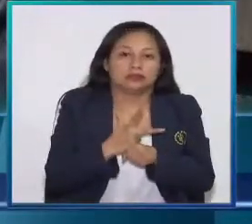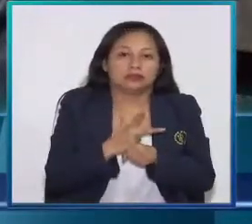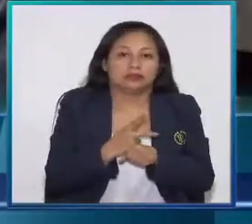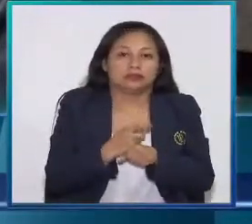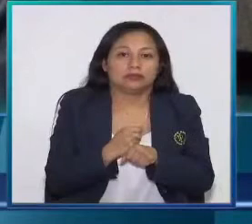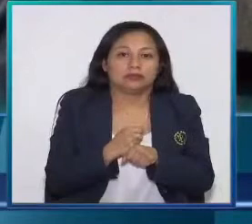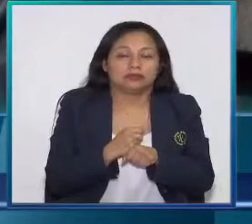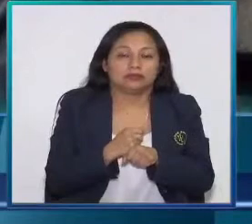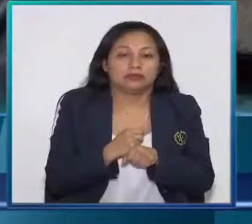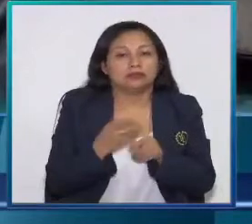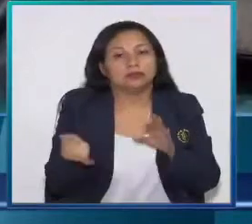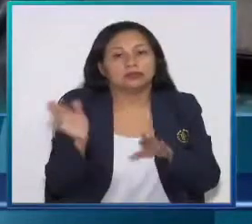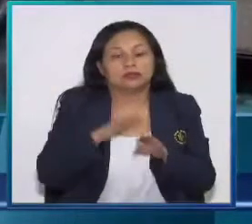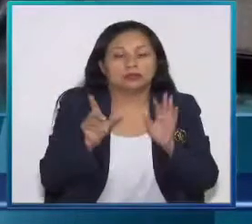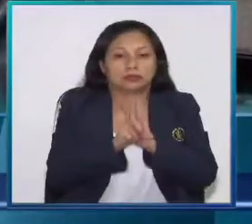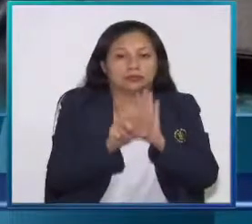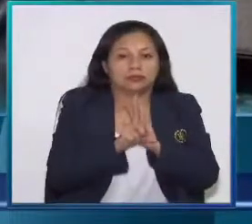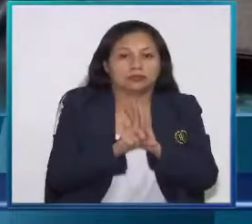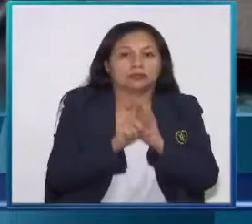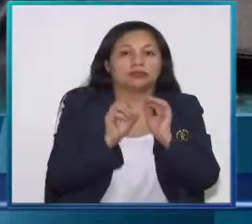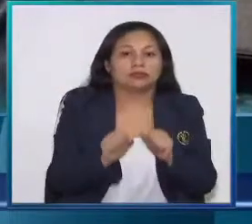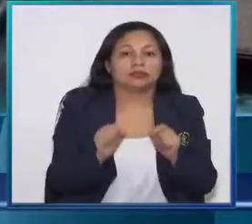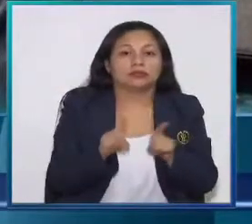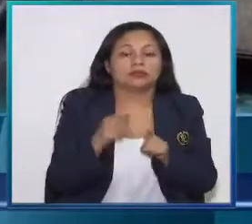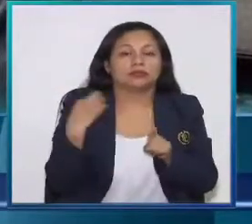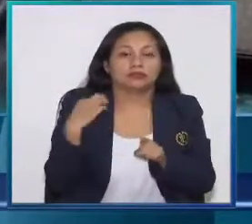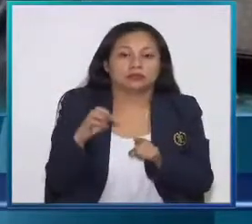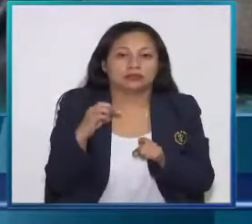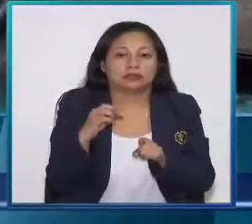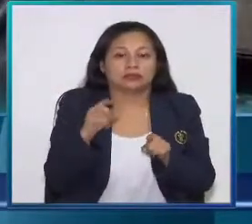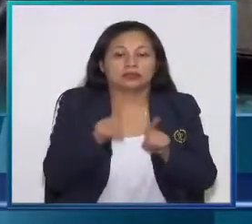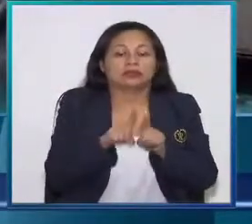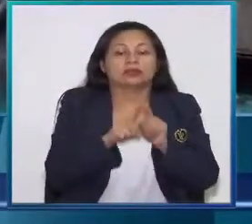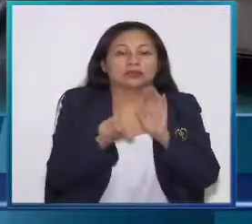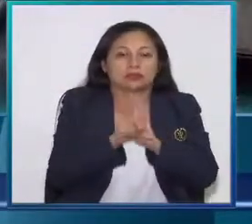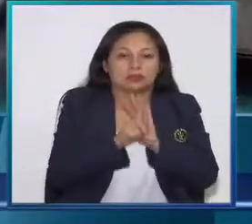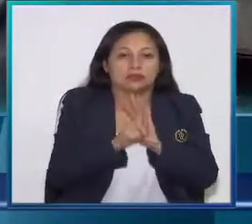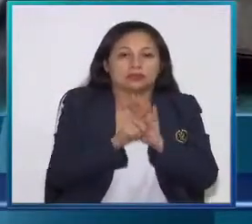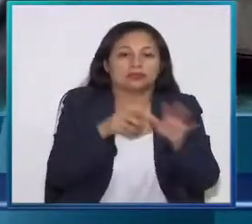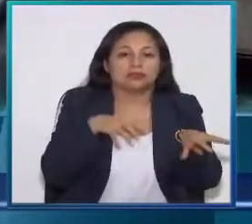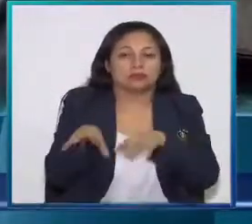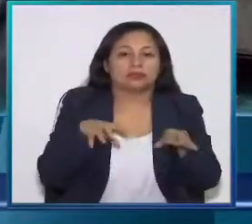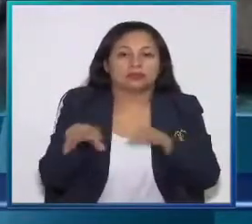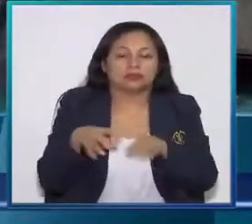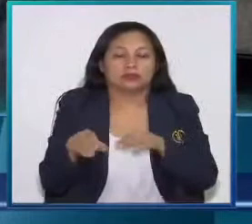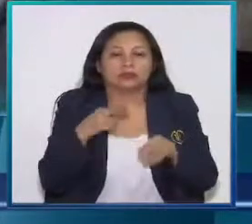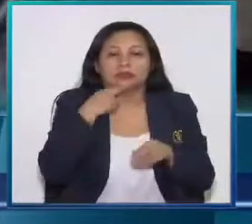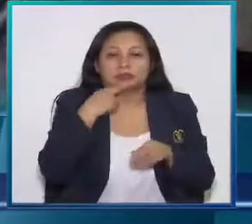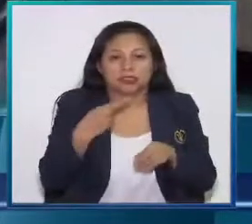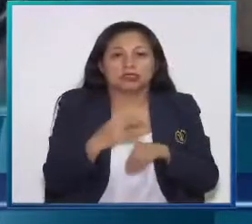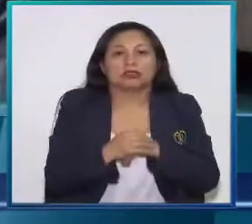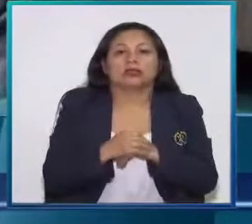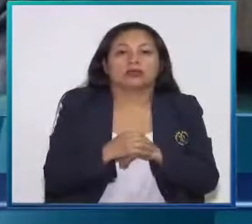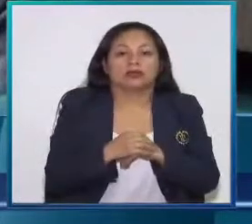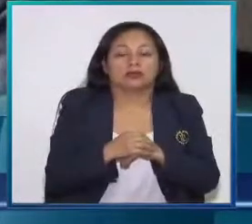y demás leyes aplicables para la plena legalidad y validez de sus acciones y resoluciones.